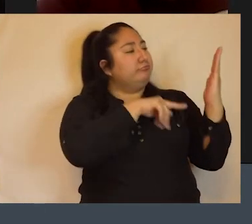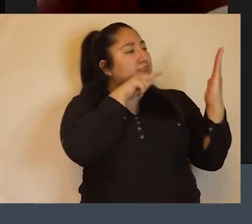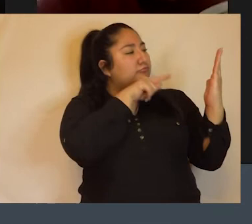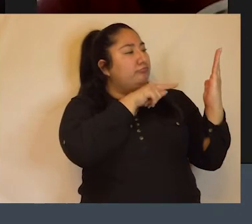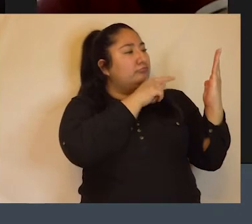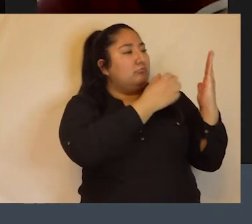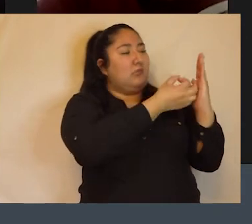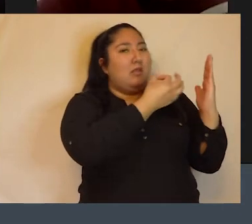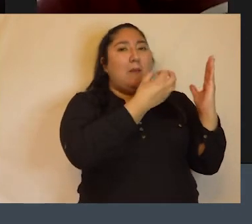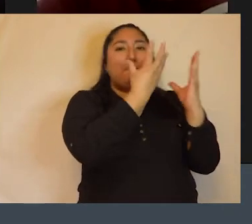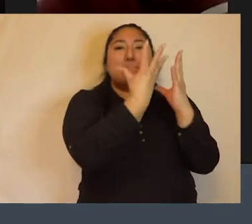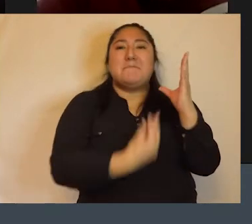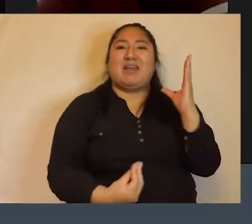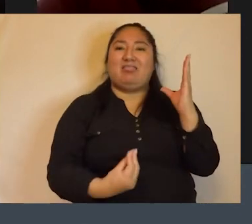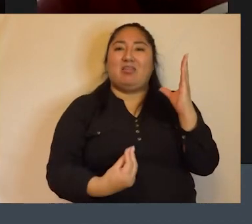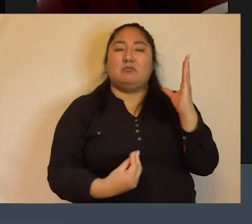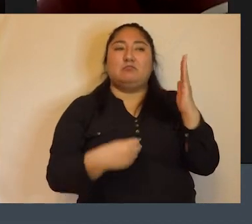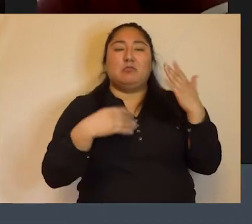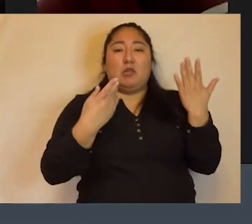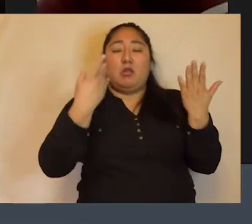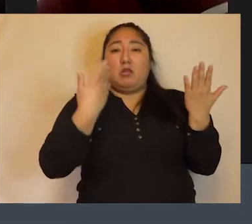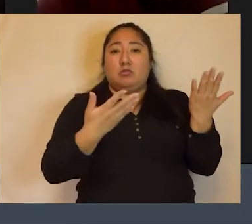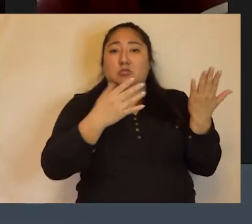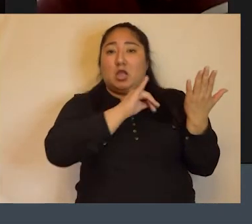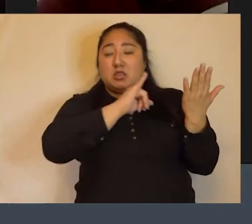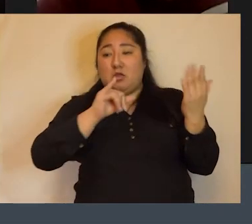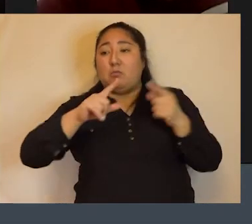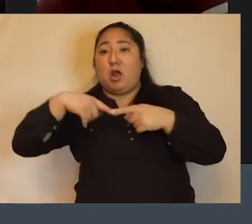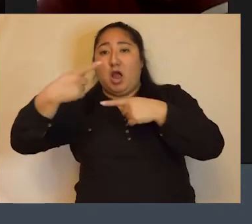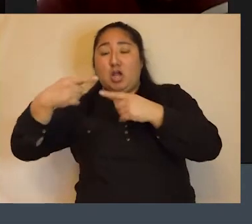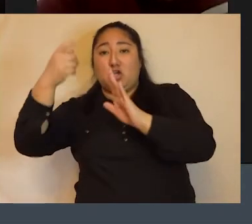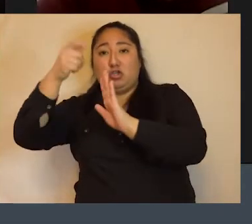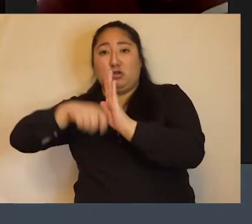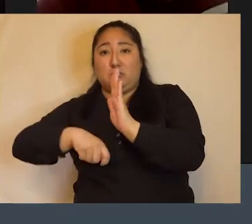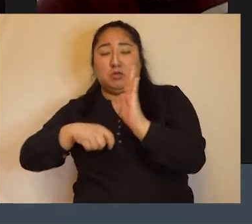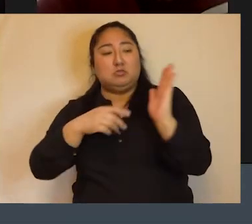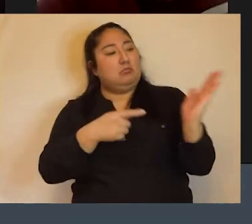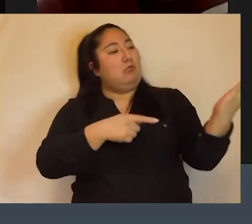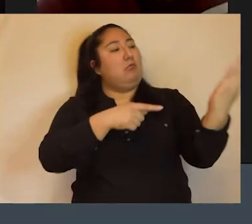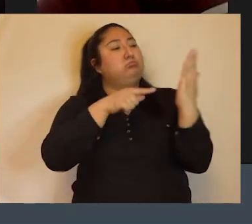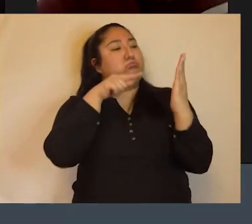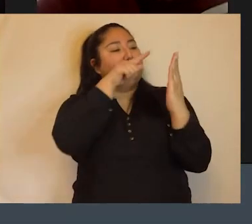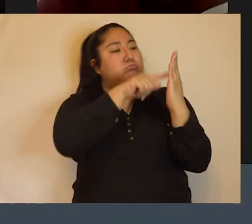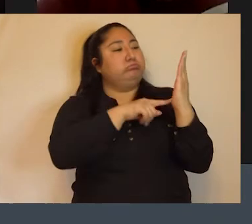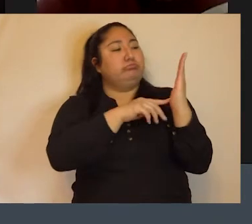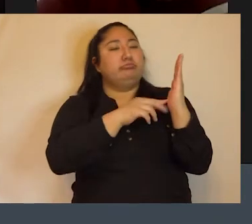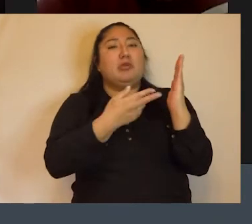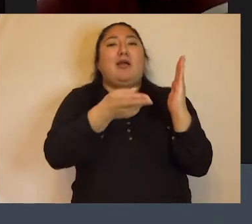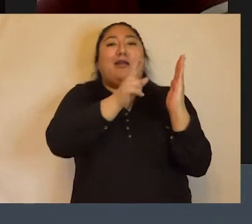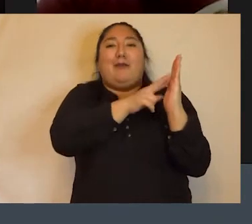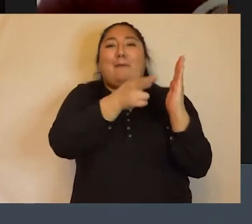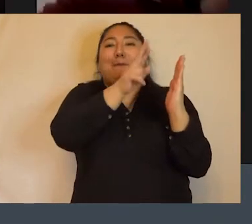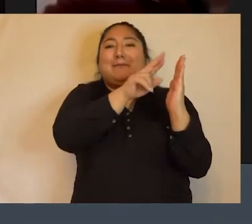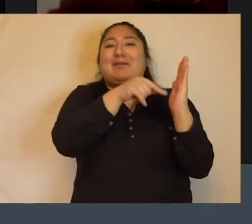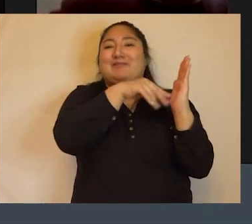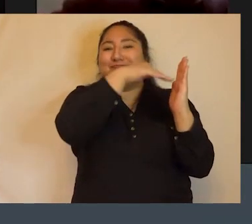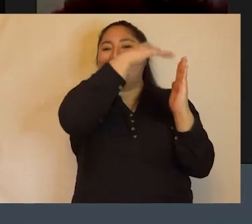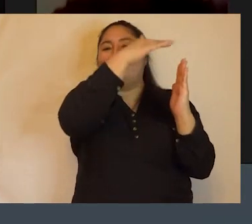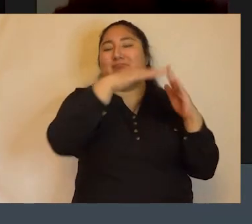llegue mi cartola y me diga que tuvo una pérdida. Pero es muy probable que en los meses siguientes y en los cartolas siguientes se vayan